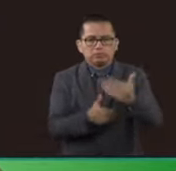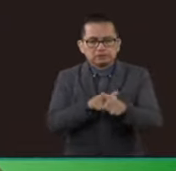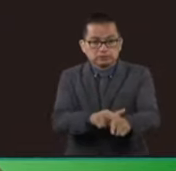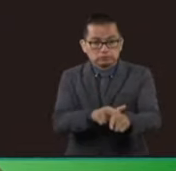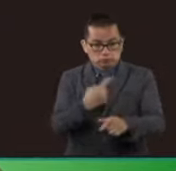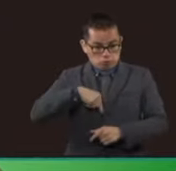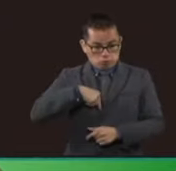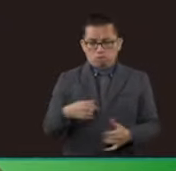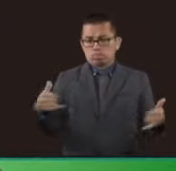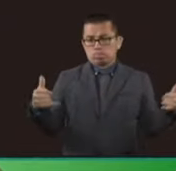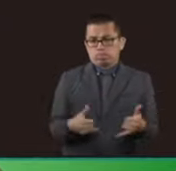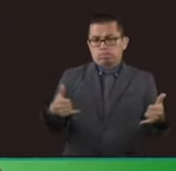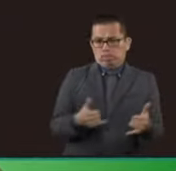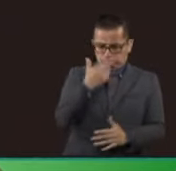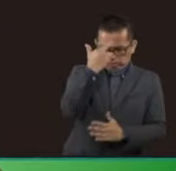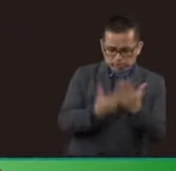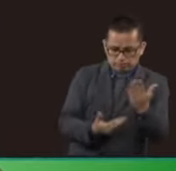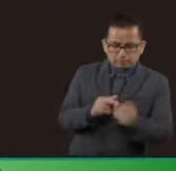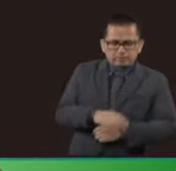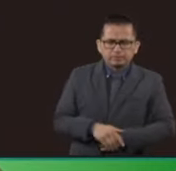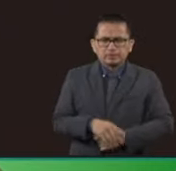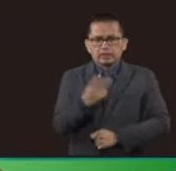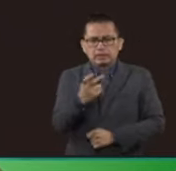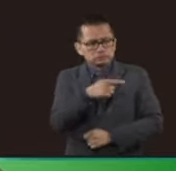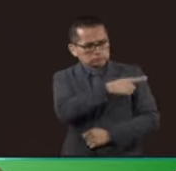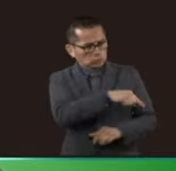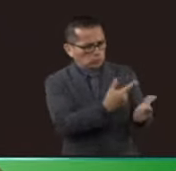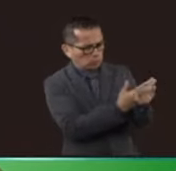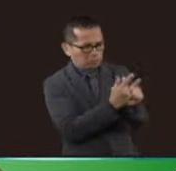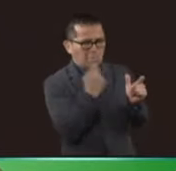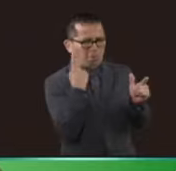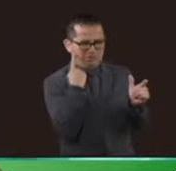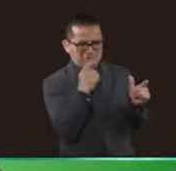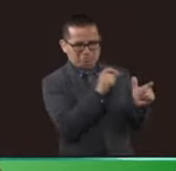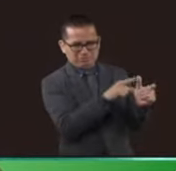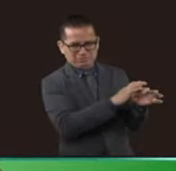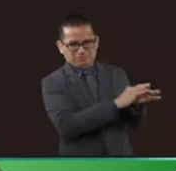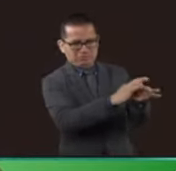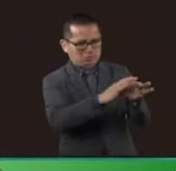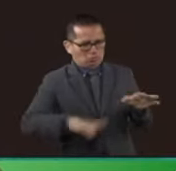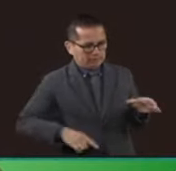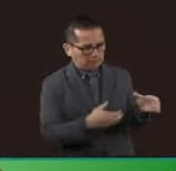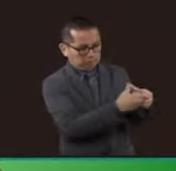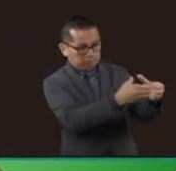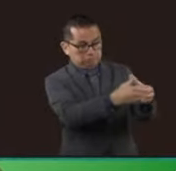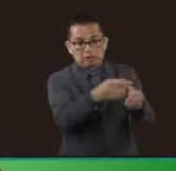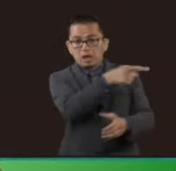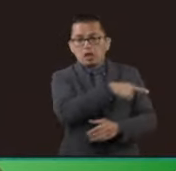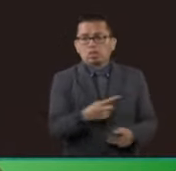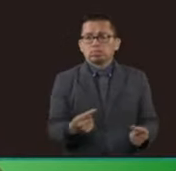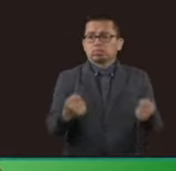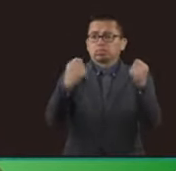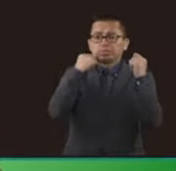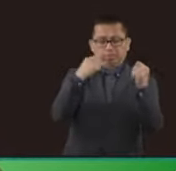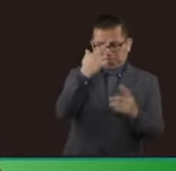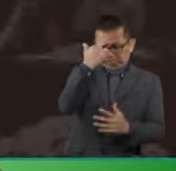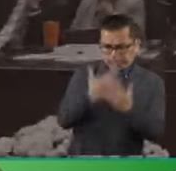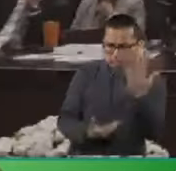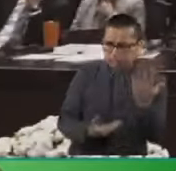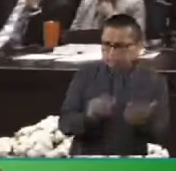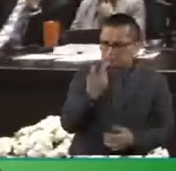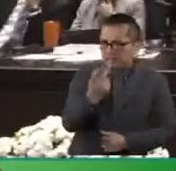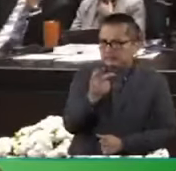y aliados han decidido ignorar en agravio a la división de poderes en la